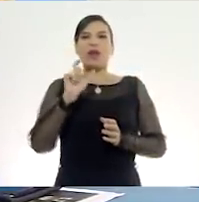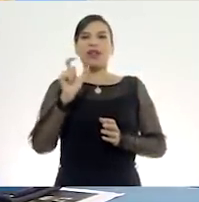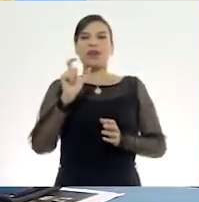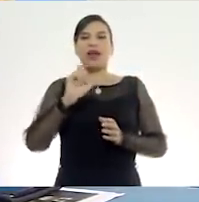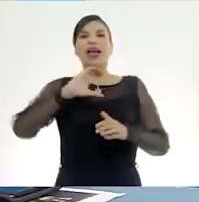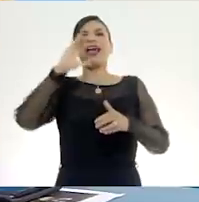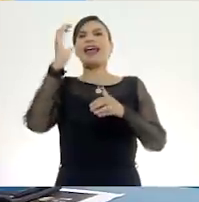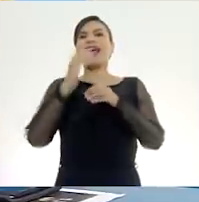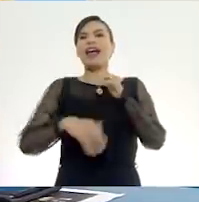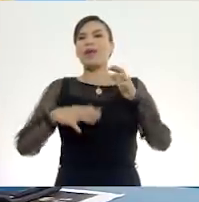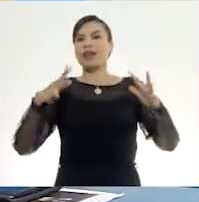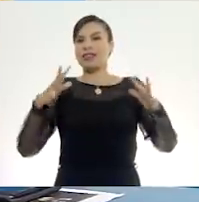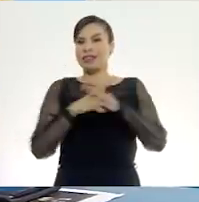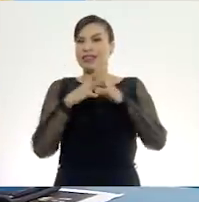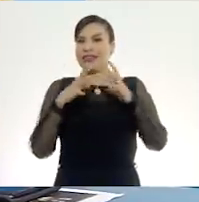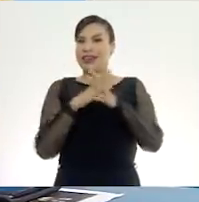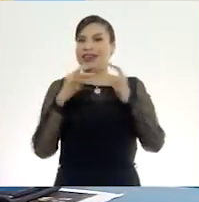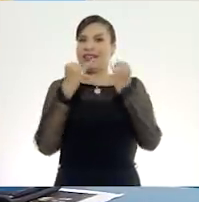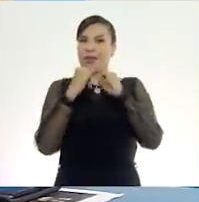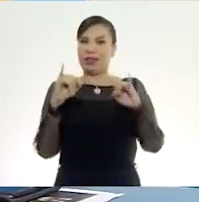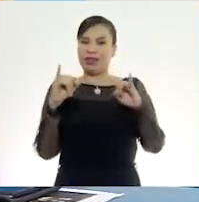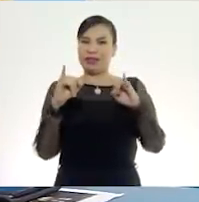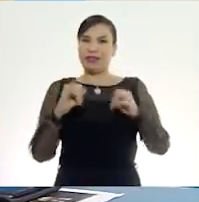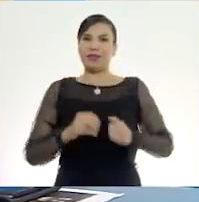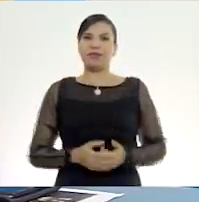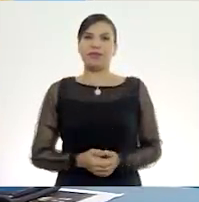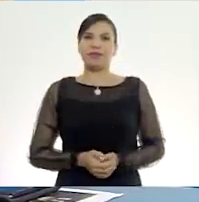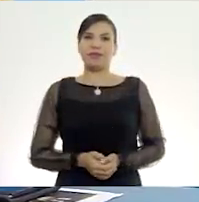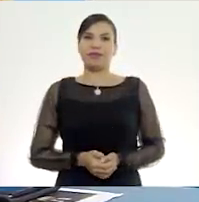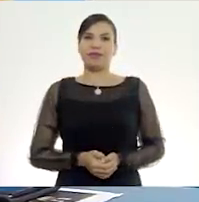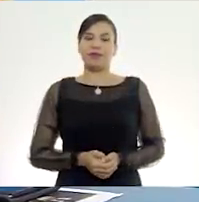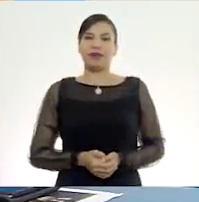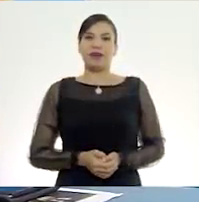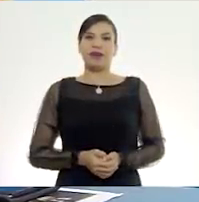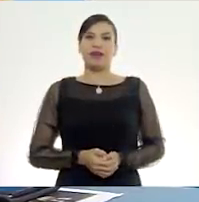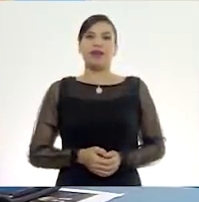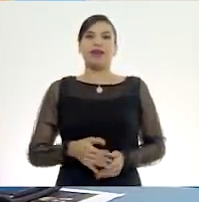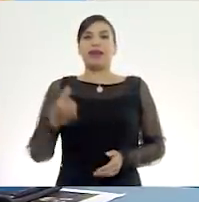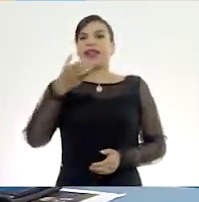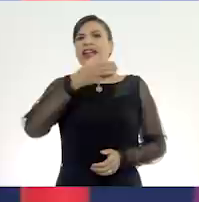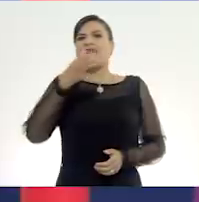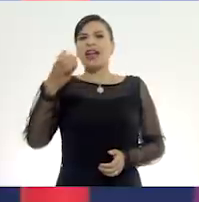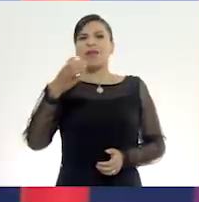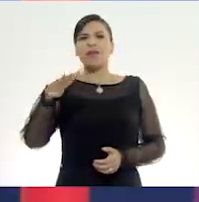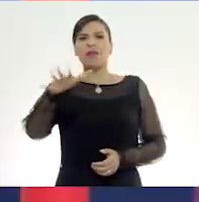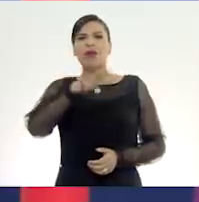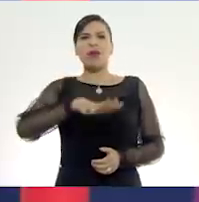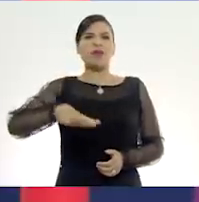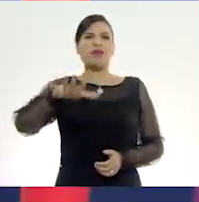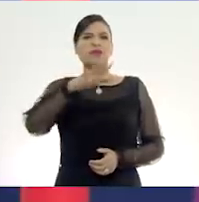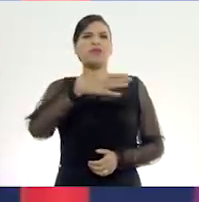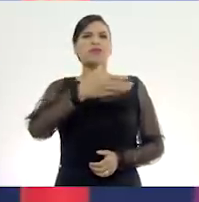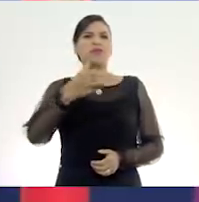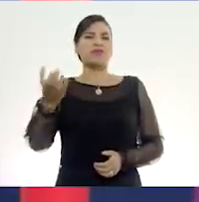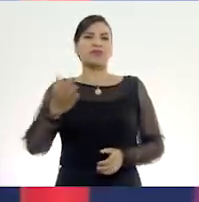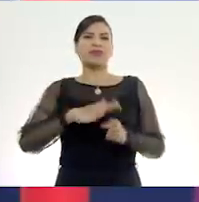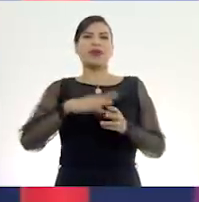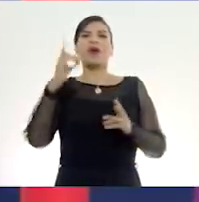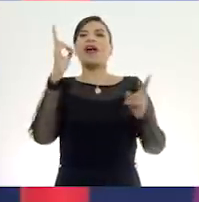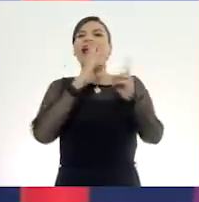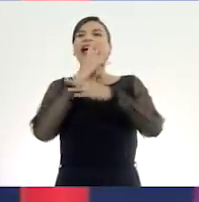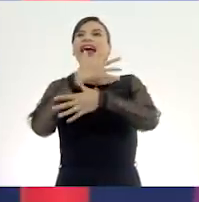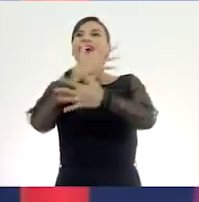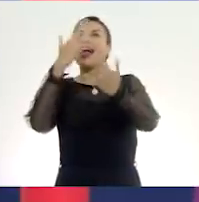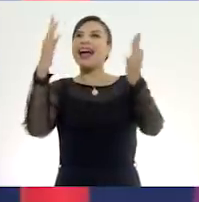de concluir la guerra de independencia. Estamos en el campo, Ale. ¿Cómo es el campo? El campo es al aire